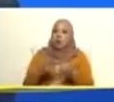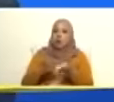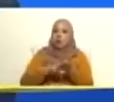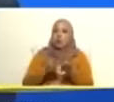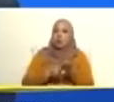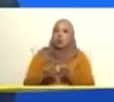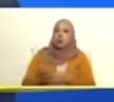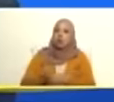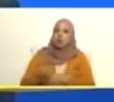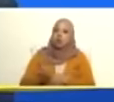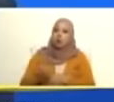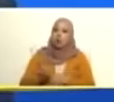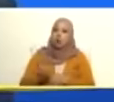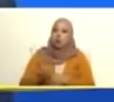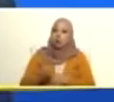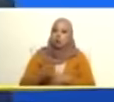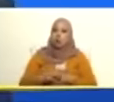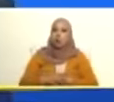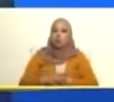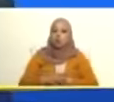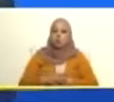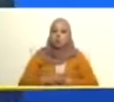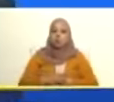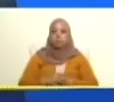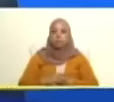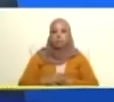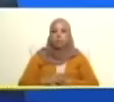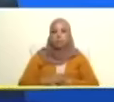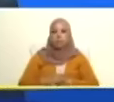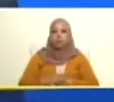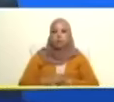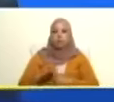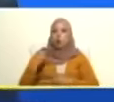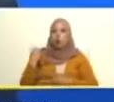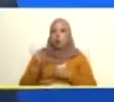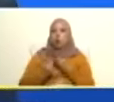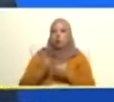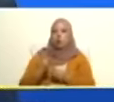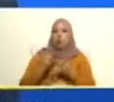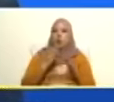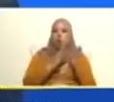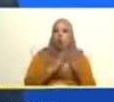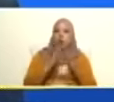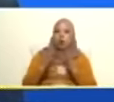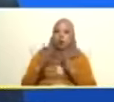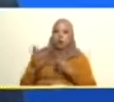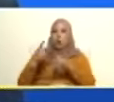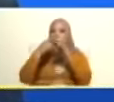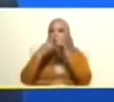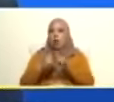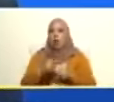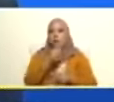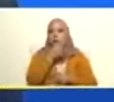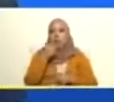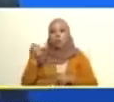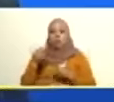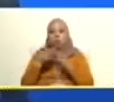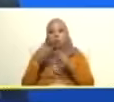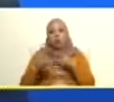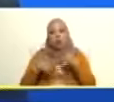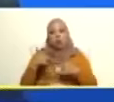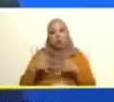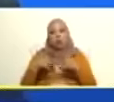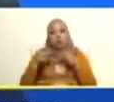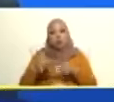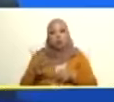Venezuela. Ley bendita para modernizar, actualizar, mejorar toda la actividad de